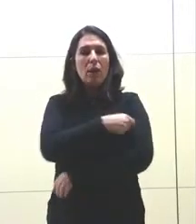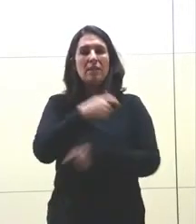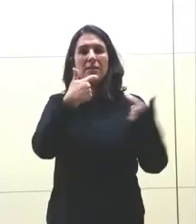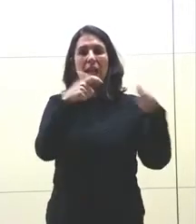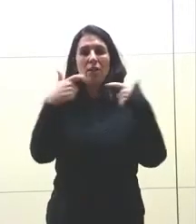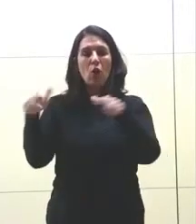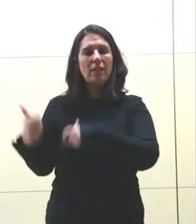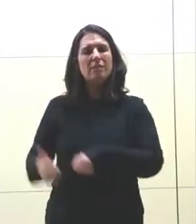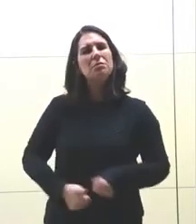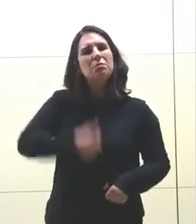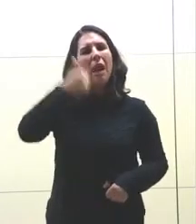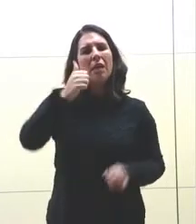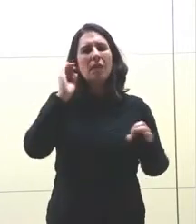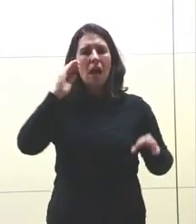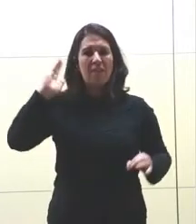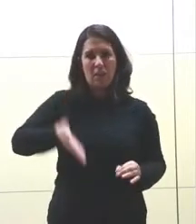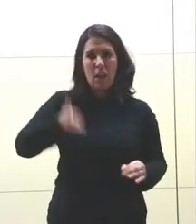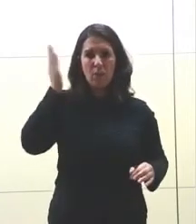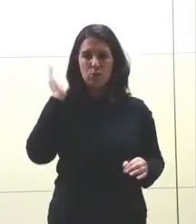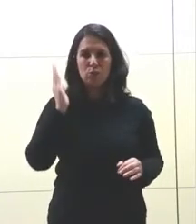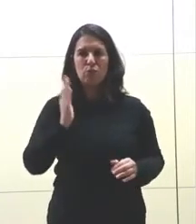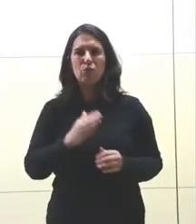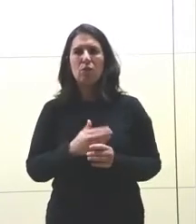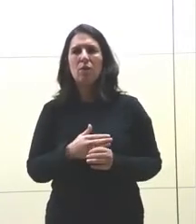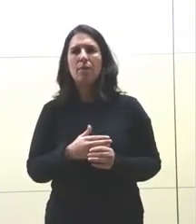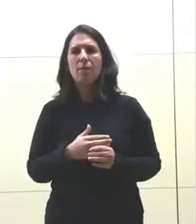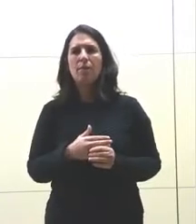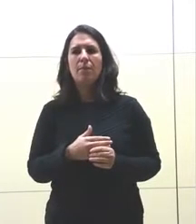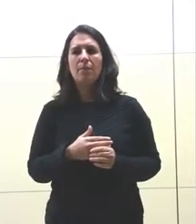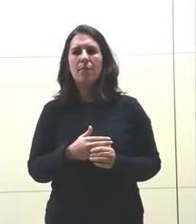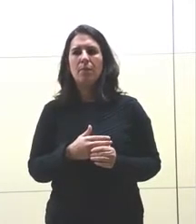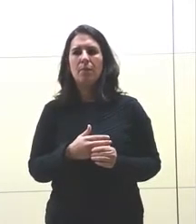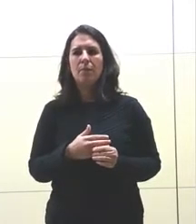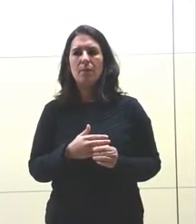están más afectados.